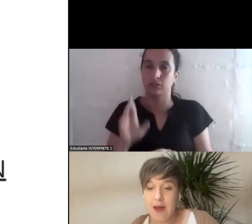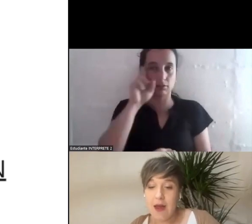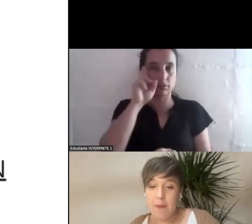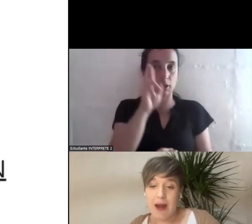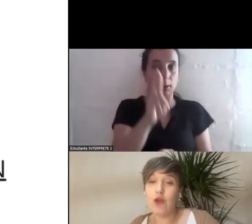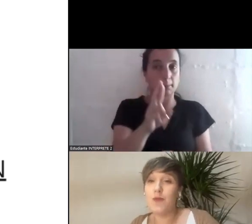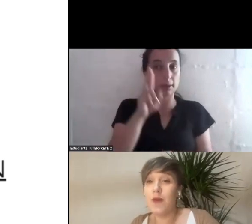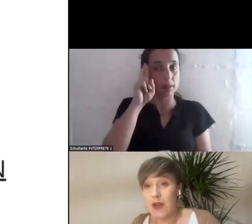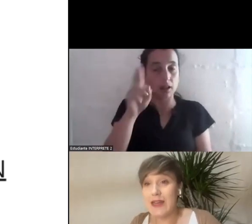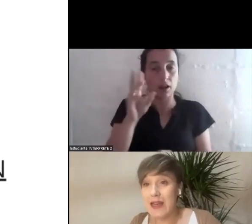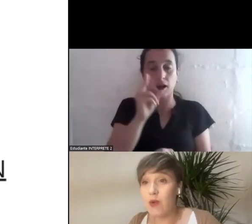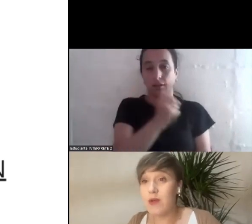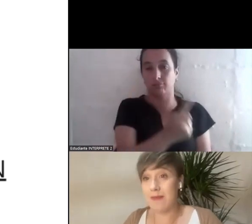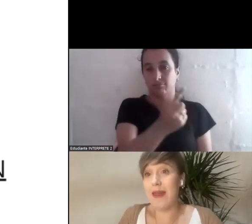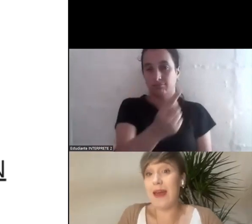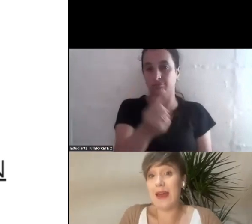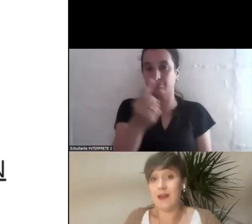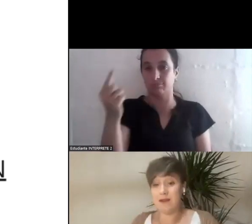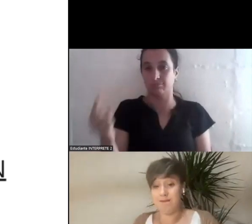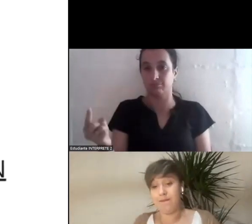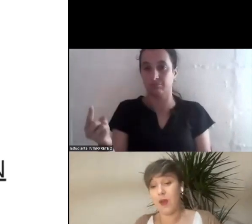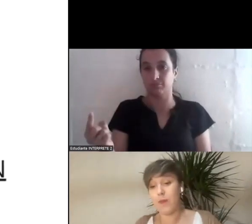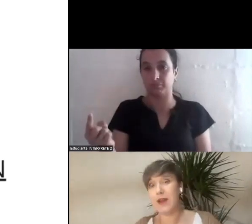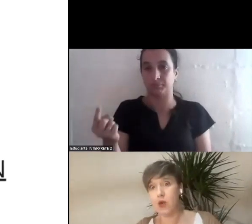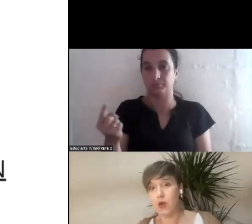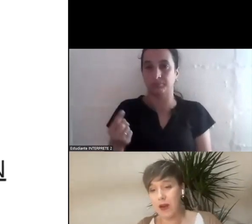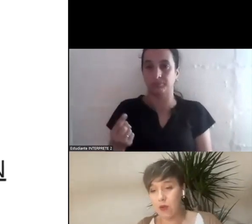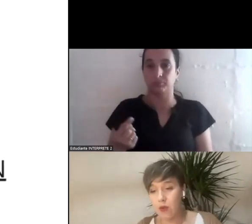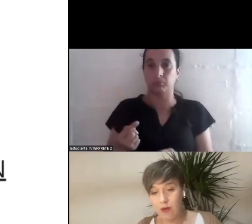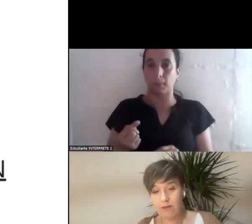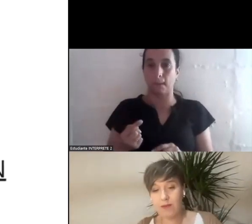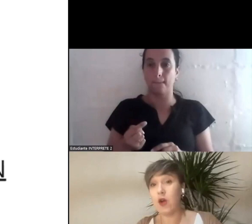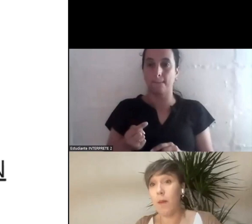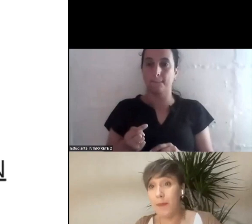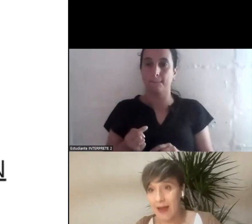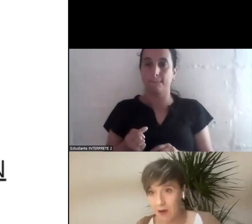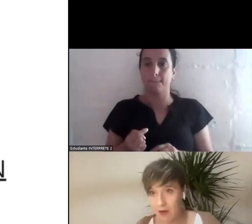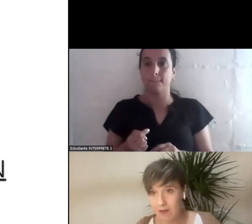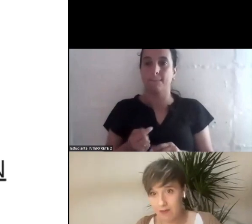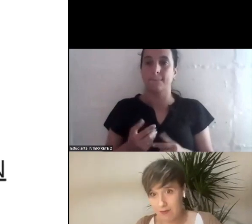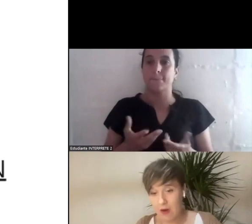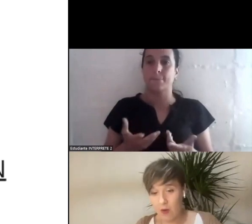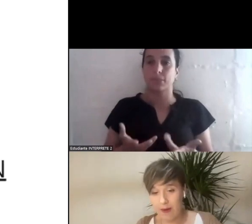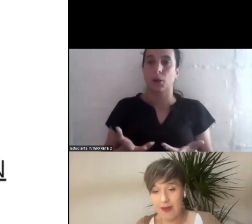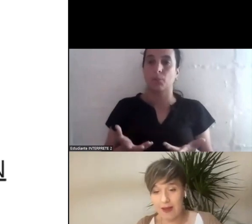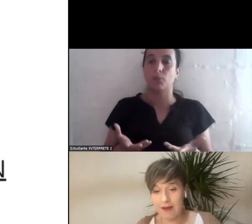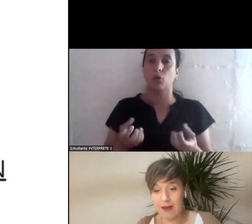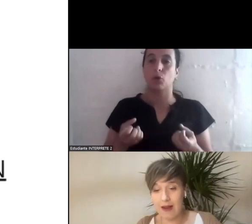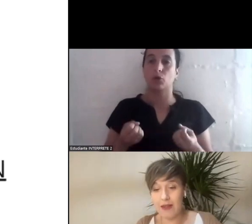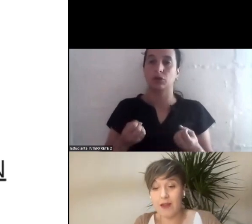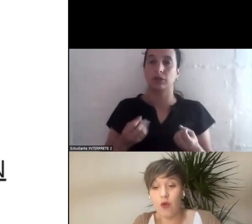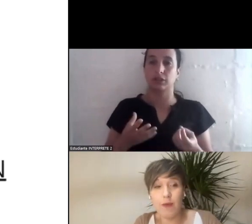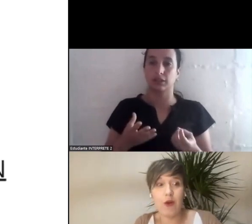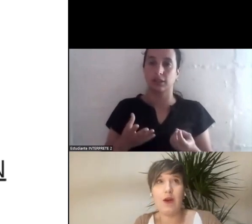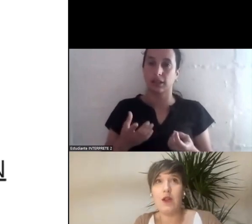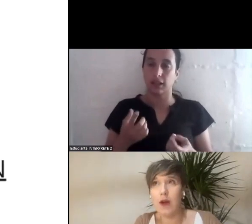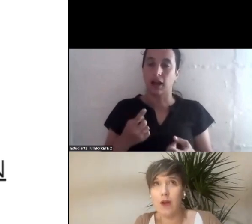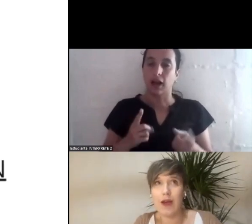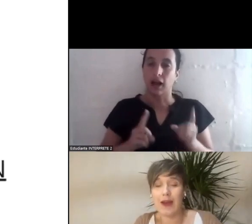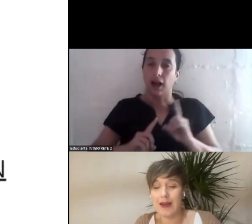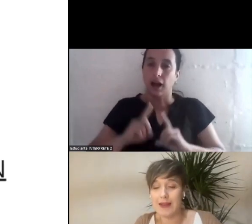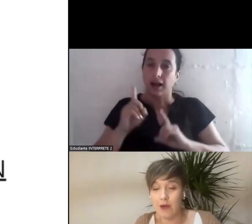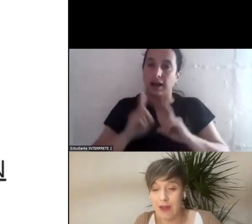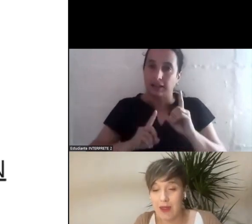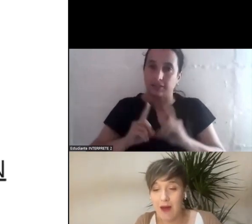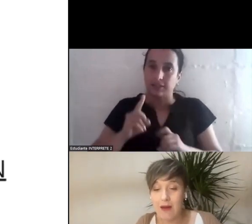¿vale? Para algunos profesionales de salud sí es verdad que puede resultar duro y complejo acompañar en la incertidumbre o en el